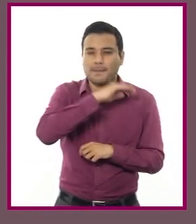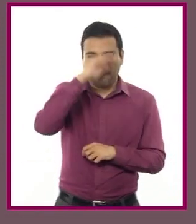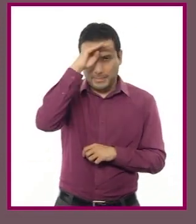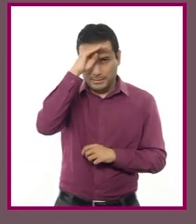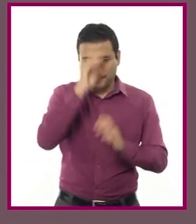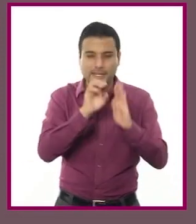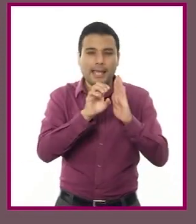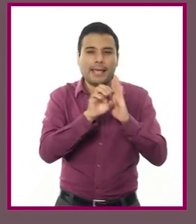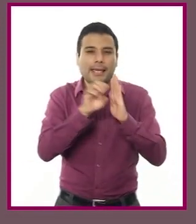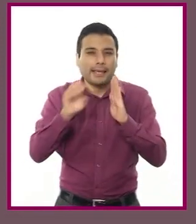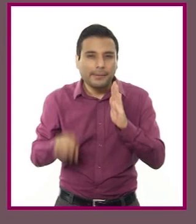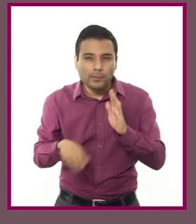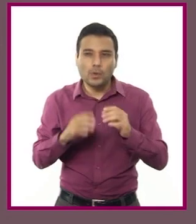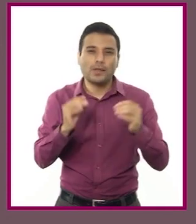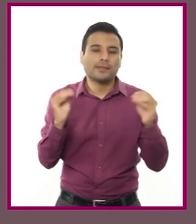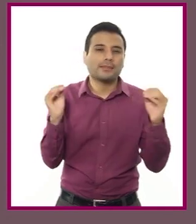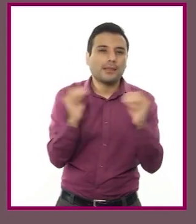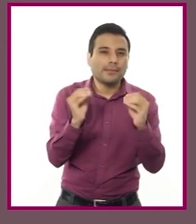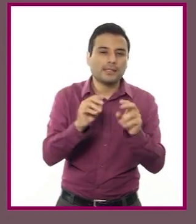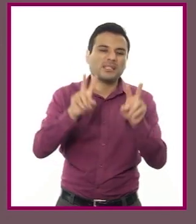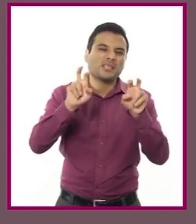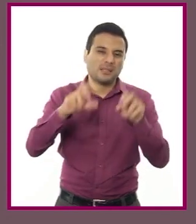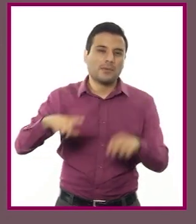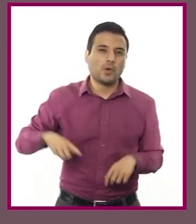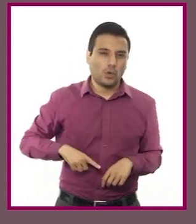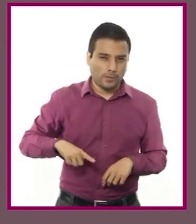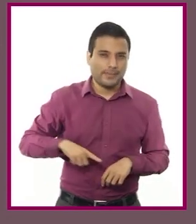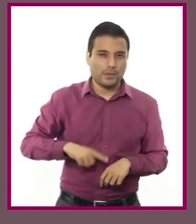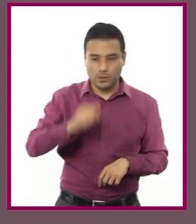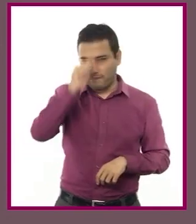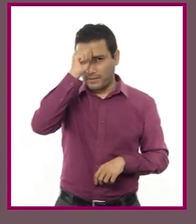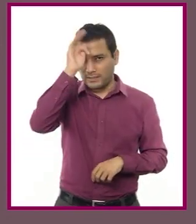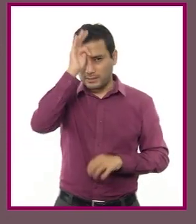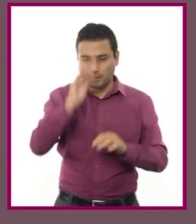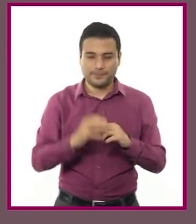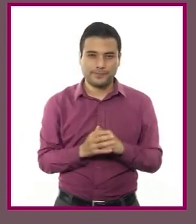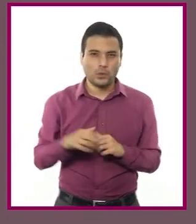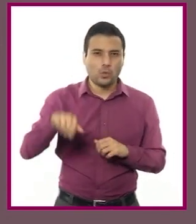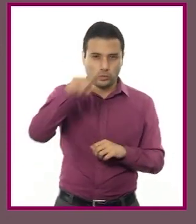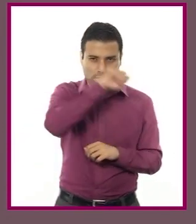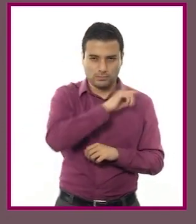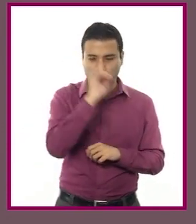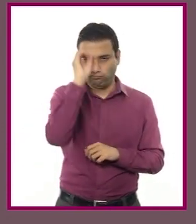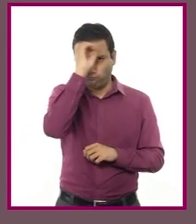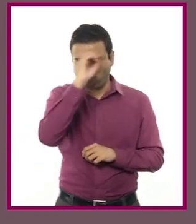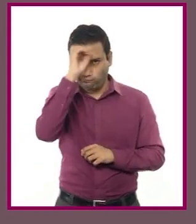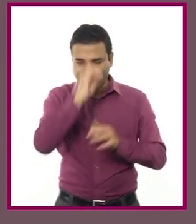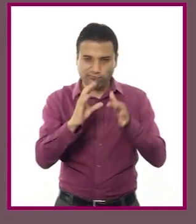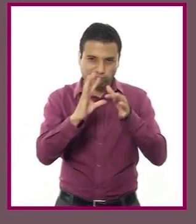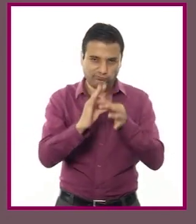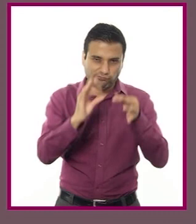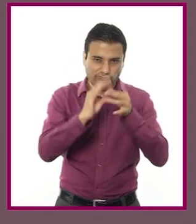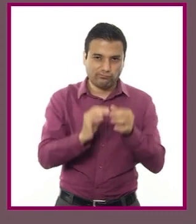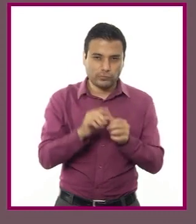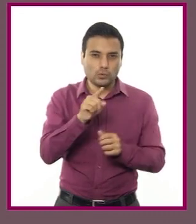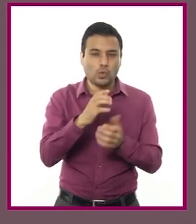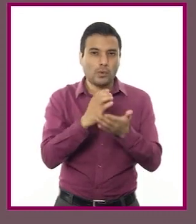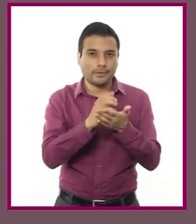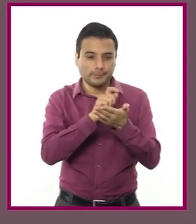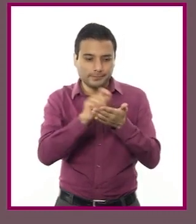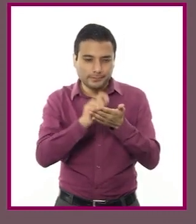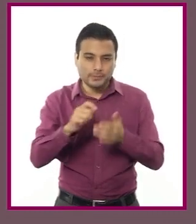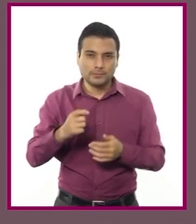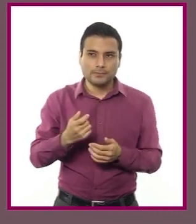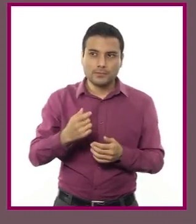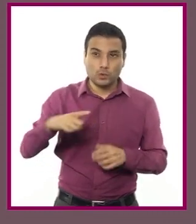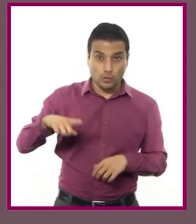cabo un debate sobre la forma de gobierno de Afganistán. Asuman una postura crítica y redacten en su cuaderno si serían partidarios del